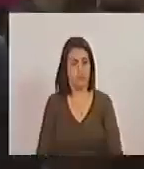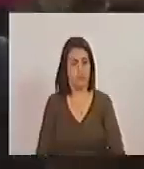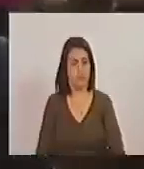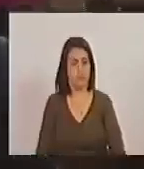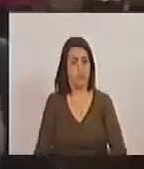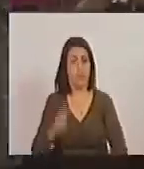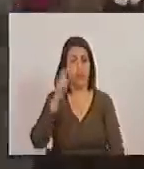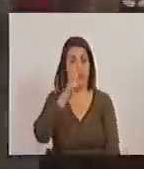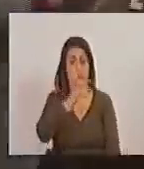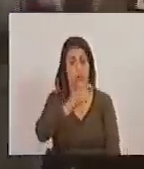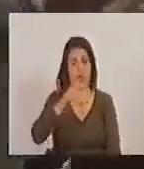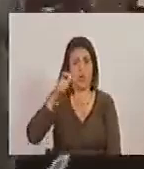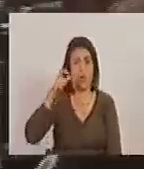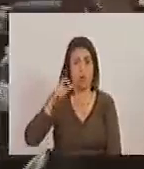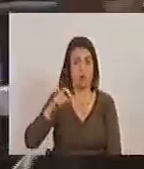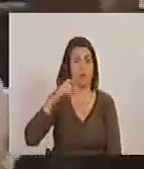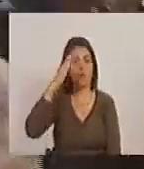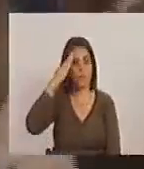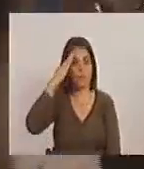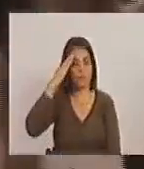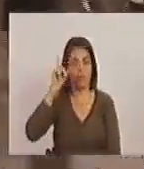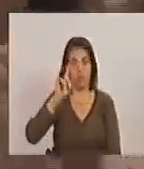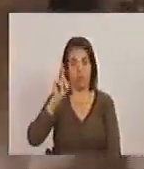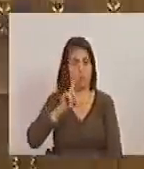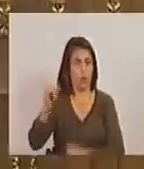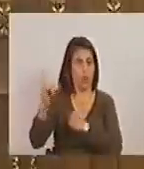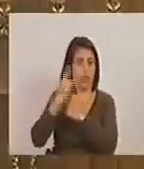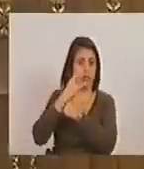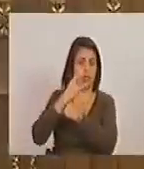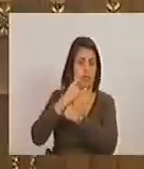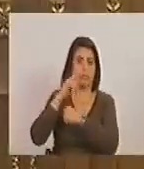Que el pueblo no se deje engañar.